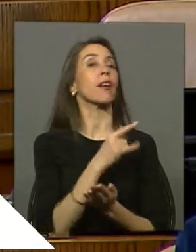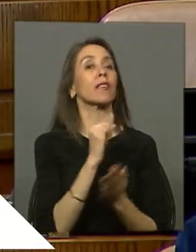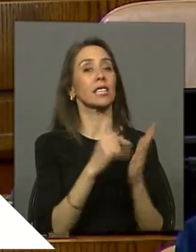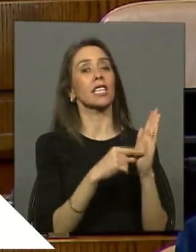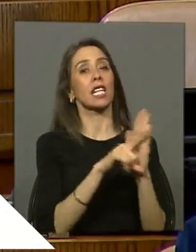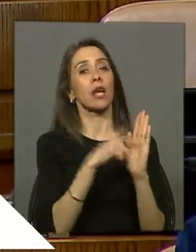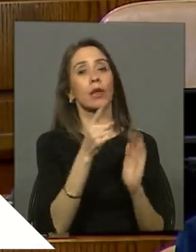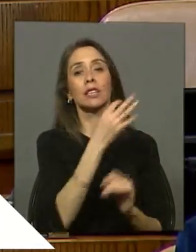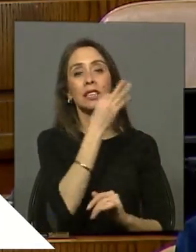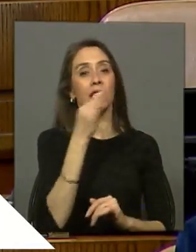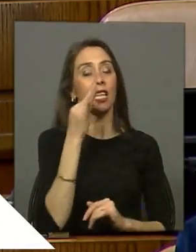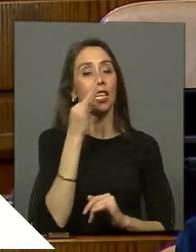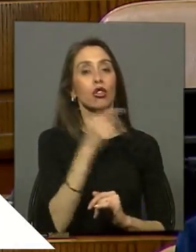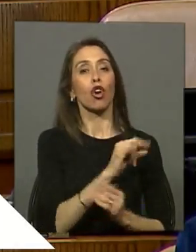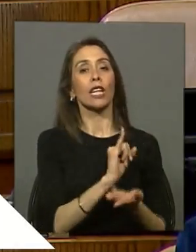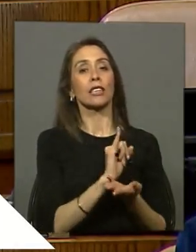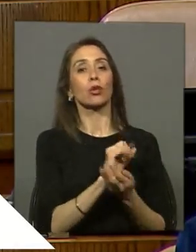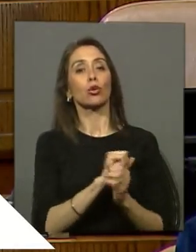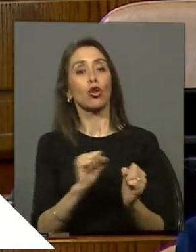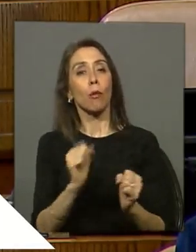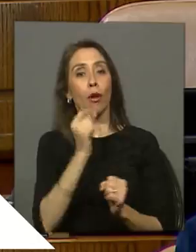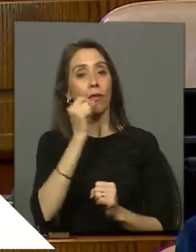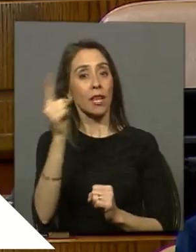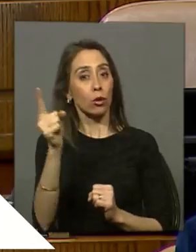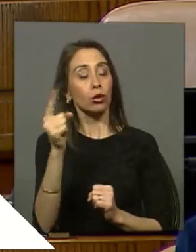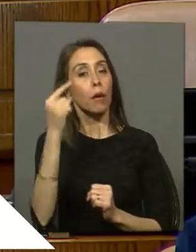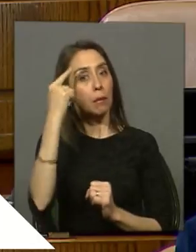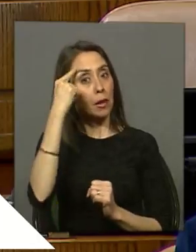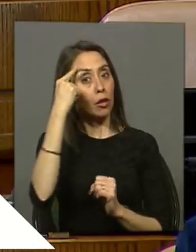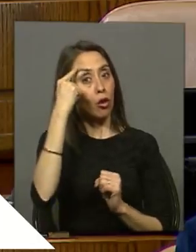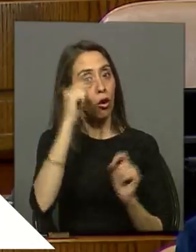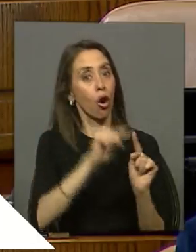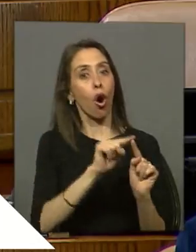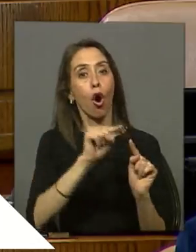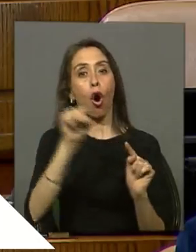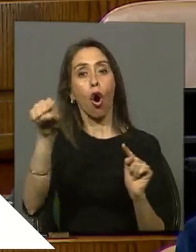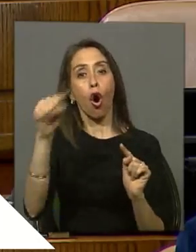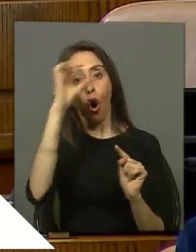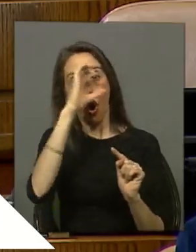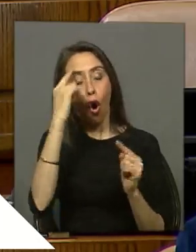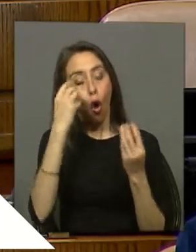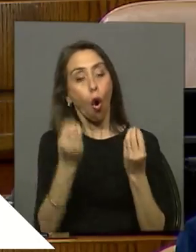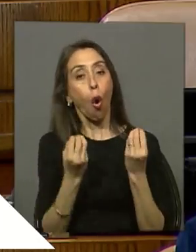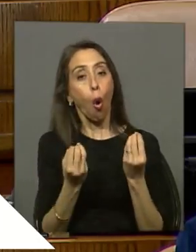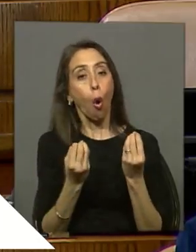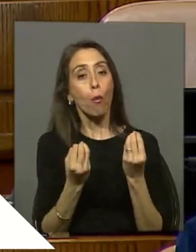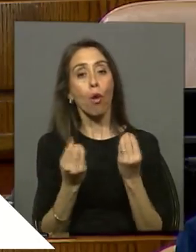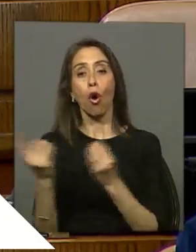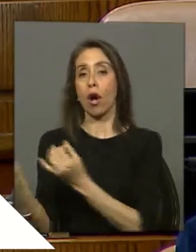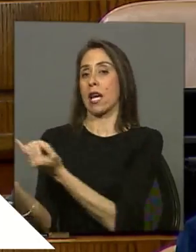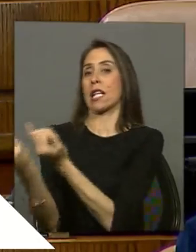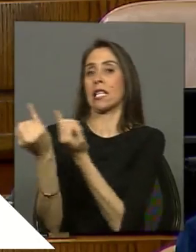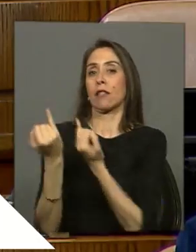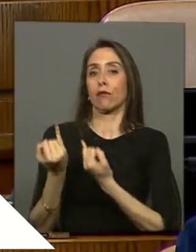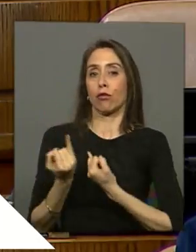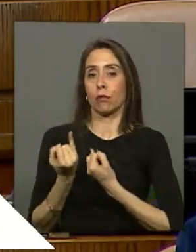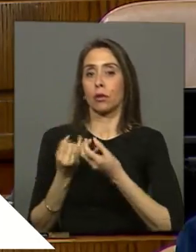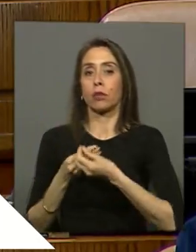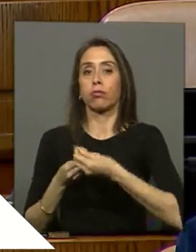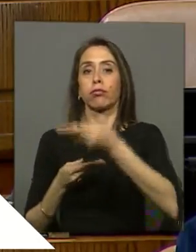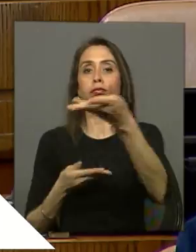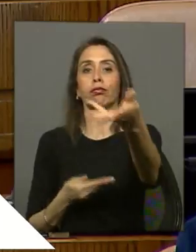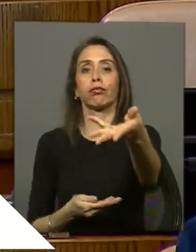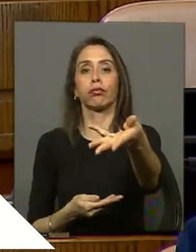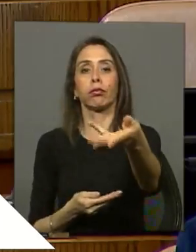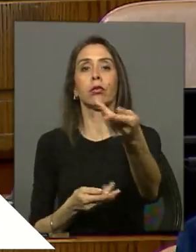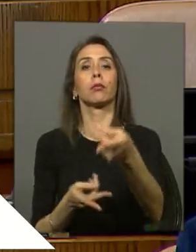institucionalmente pero pudieron haber buscado a través de la institucionalidad algo para que esa información haya fluido y hayamos